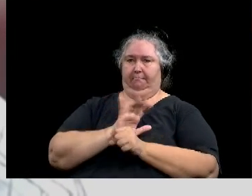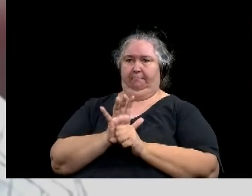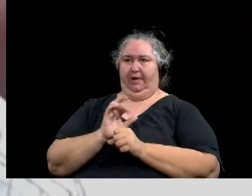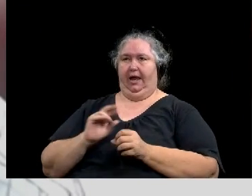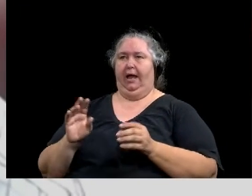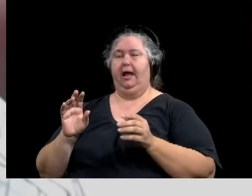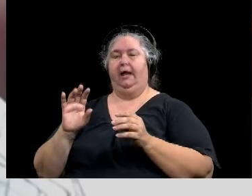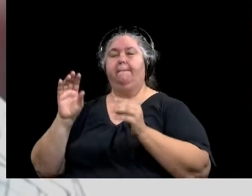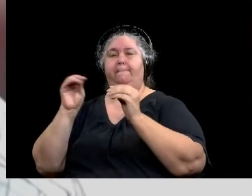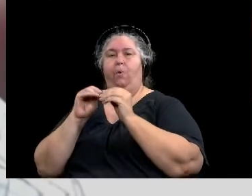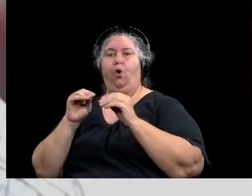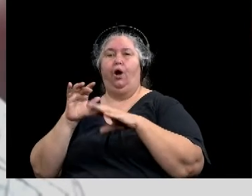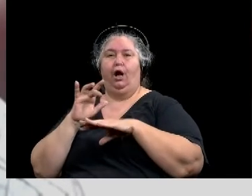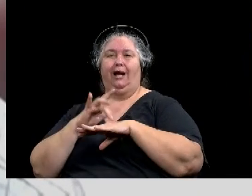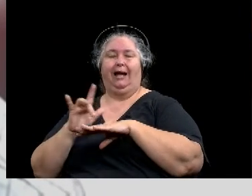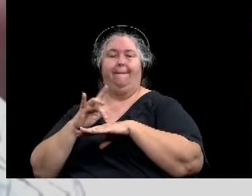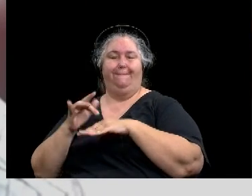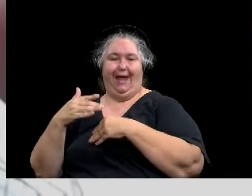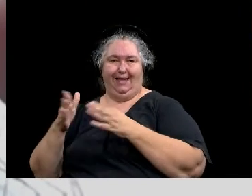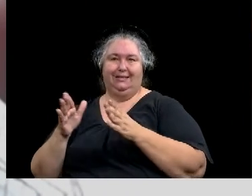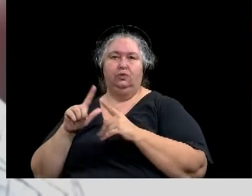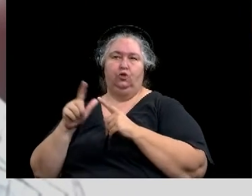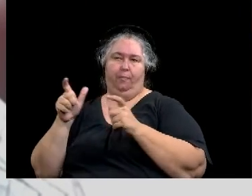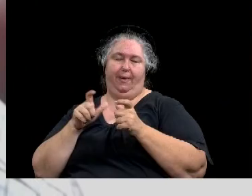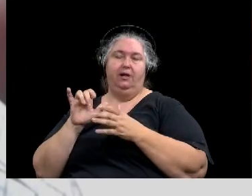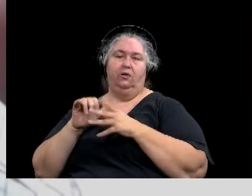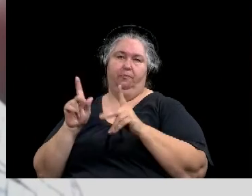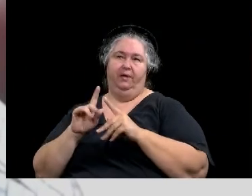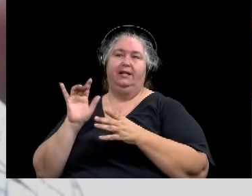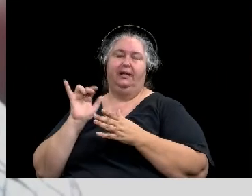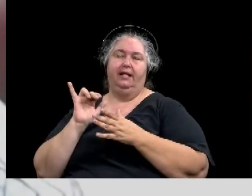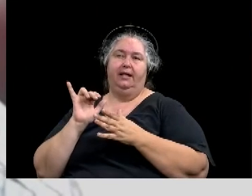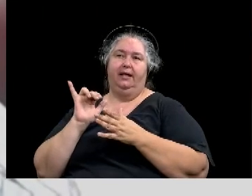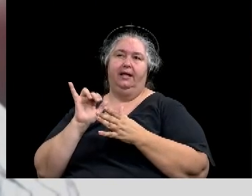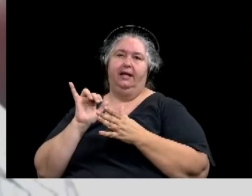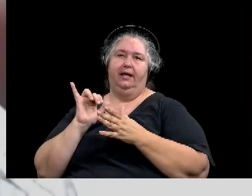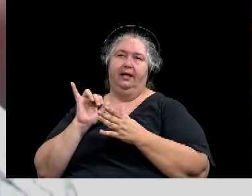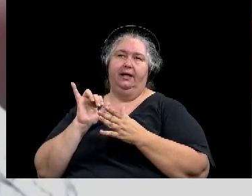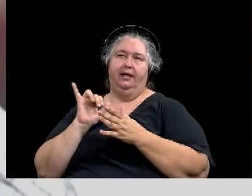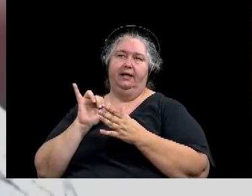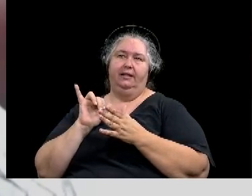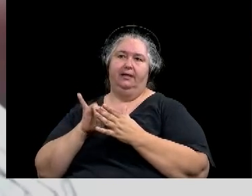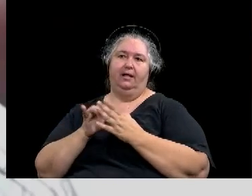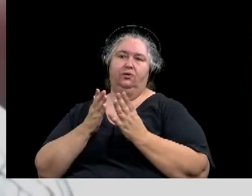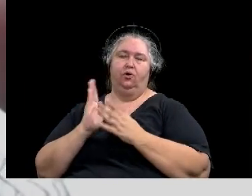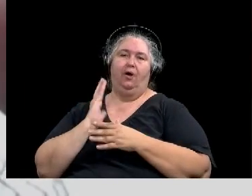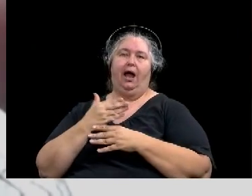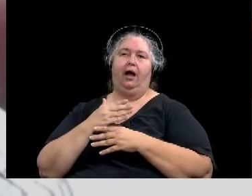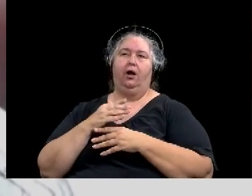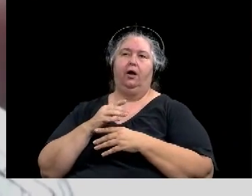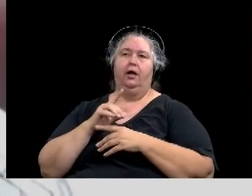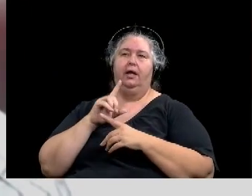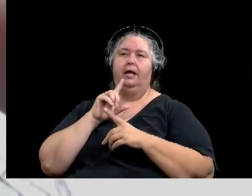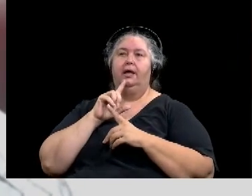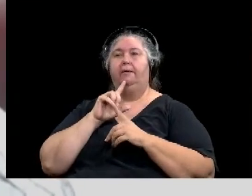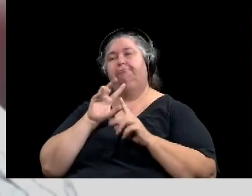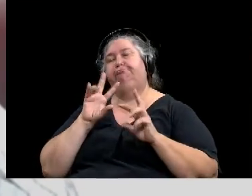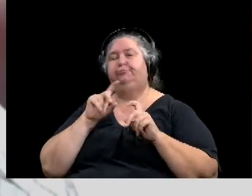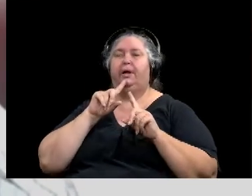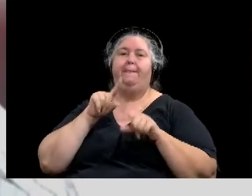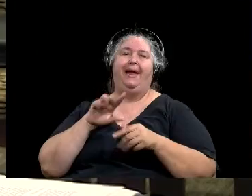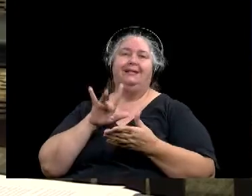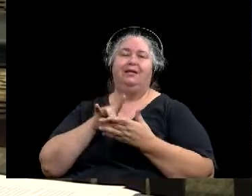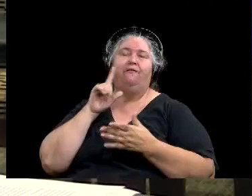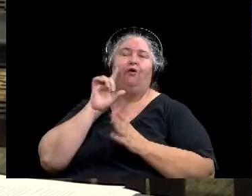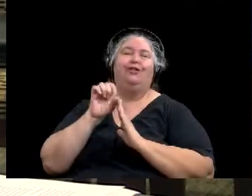menos donde que puedan manejar estos pacientes para que manejen